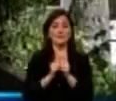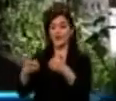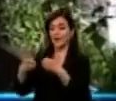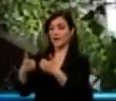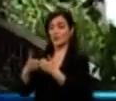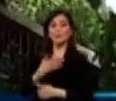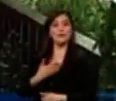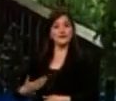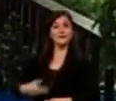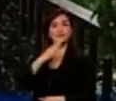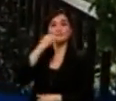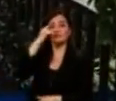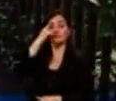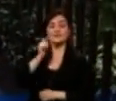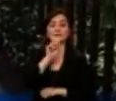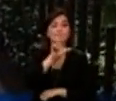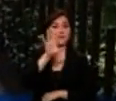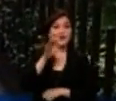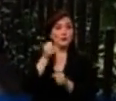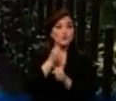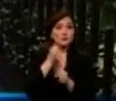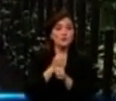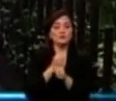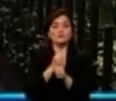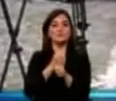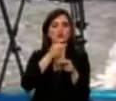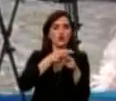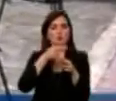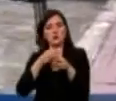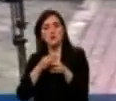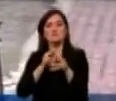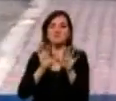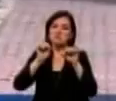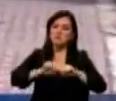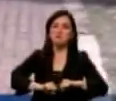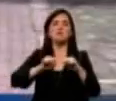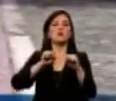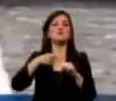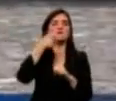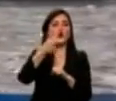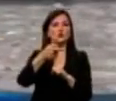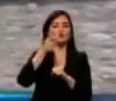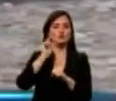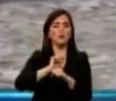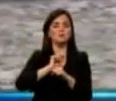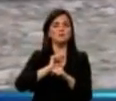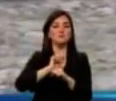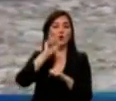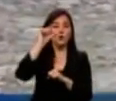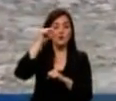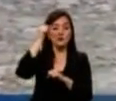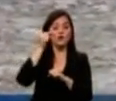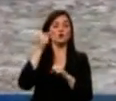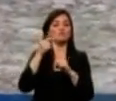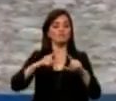mandatario saliente. Además, Alianza País trabaja en delinear algunos nombres que podrían conformar el próximo gabinete de Moreno,